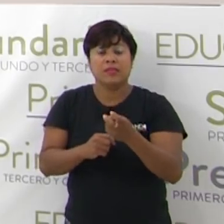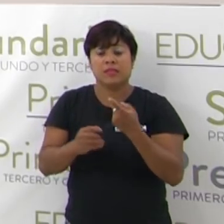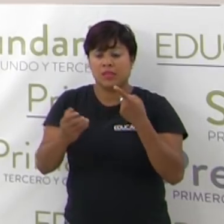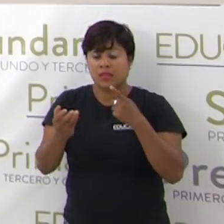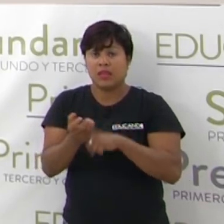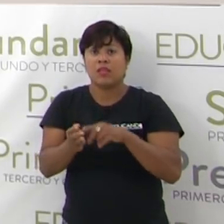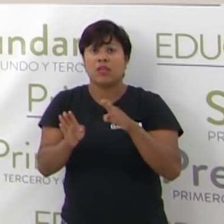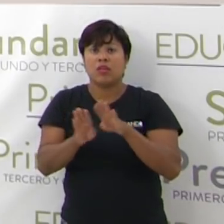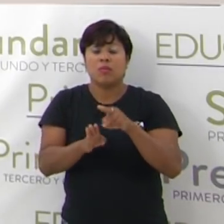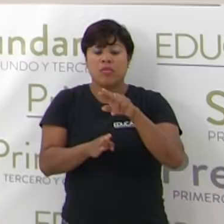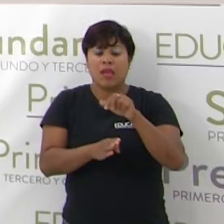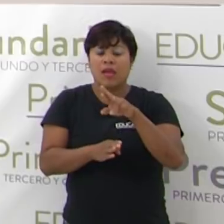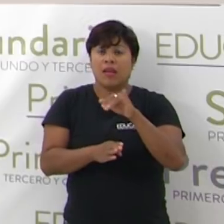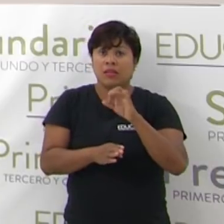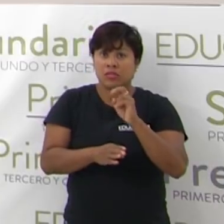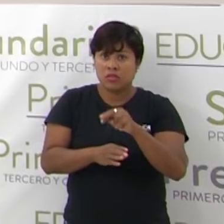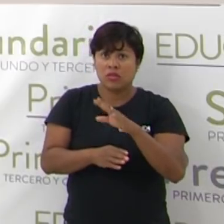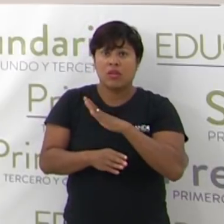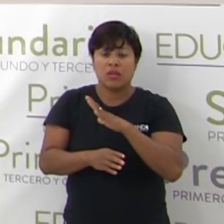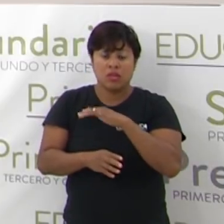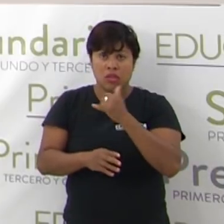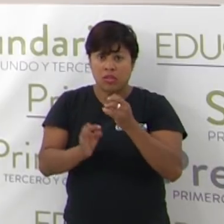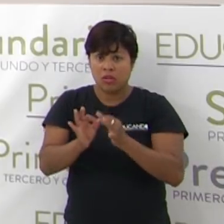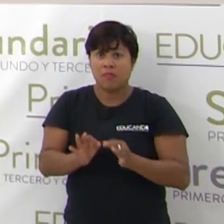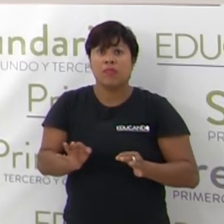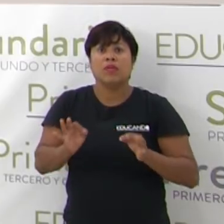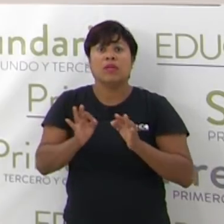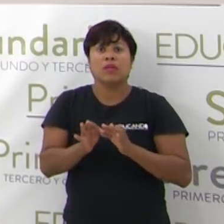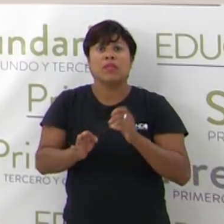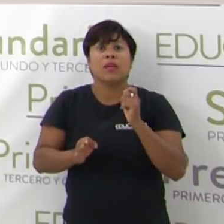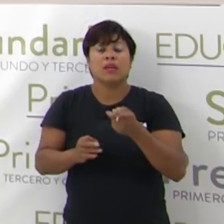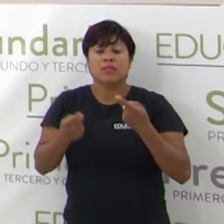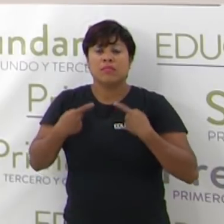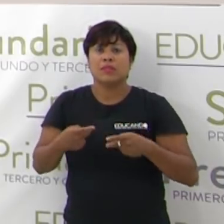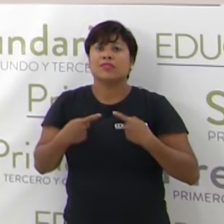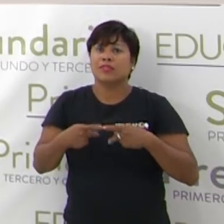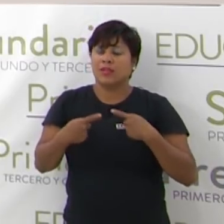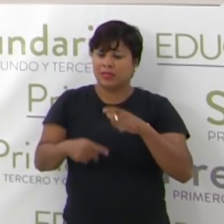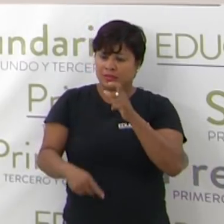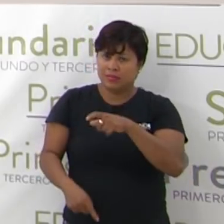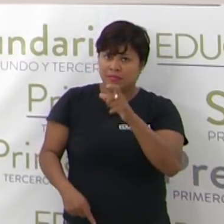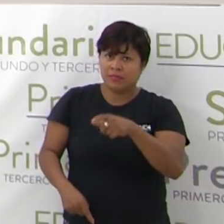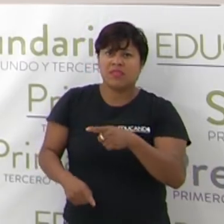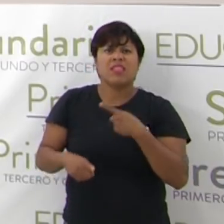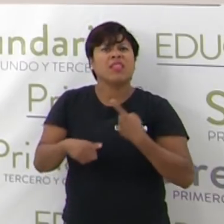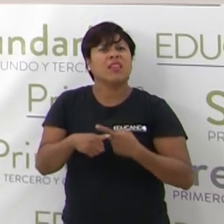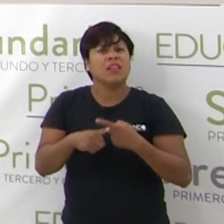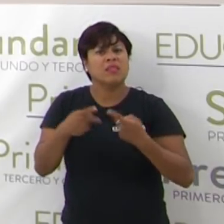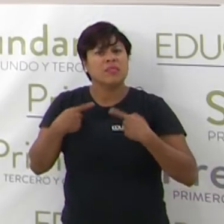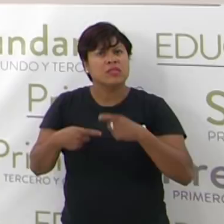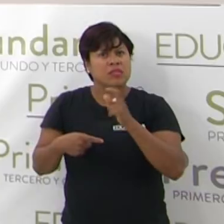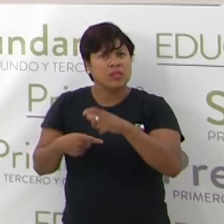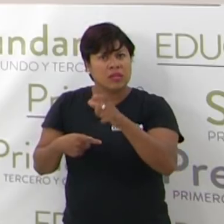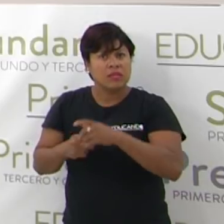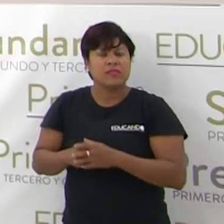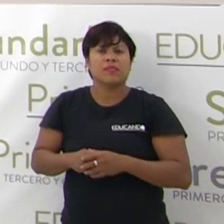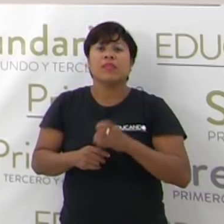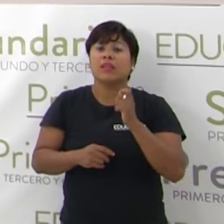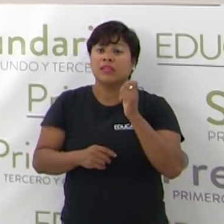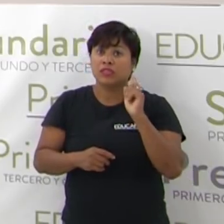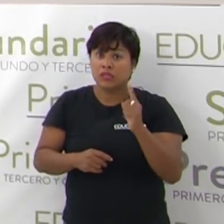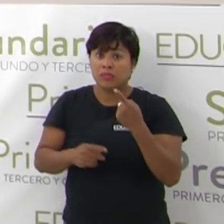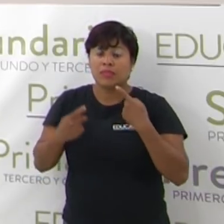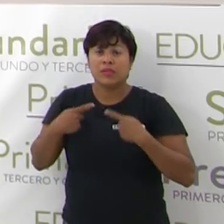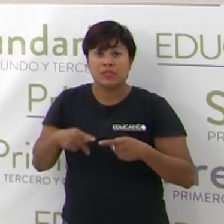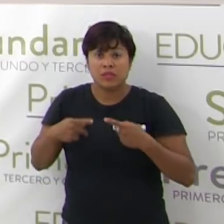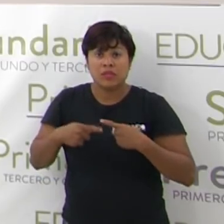la narración encontramos otro elemento importante que son los personajes. ¿Quiénes son los personajes? Pues son los seres a